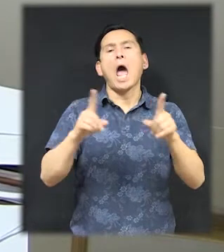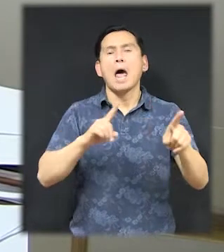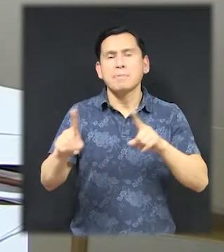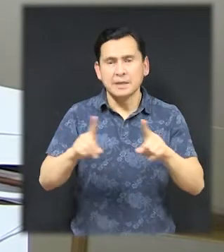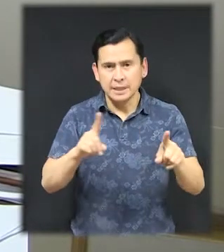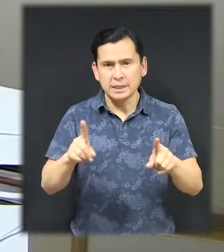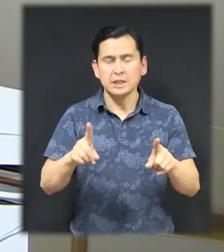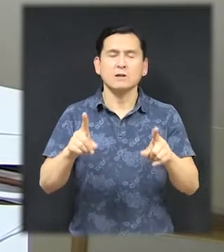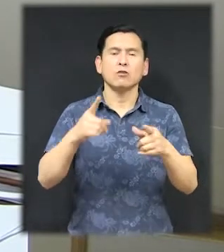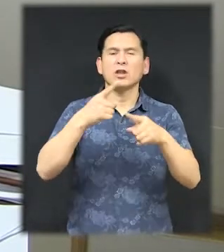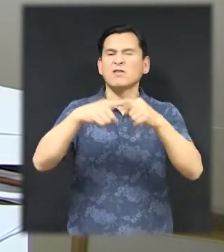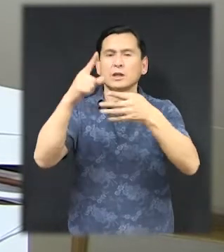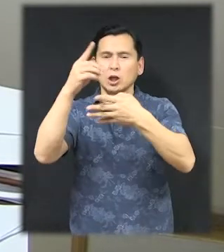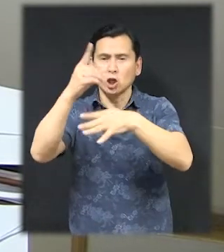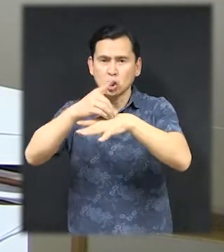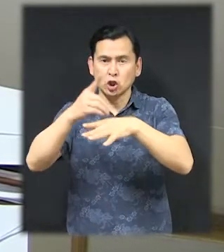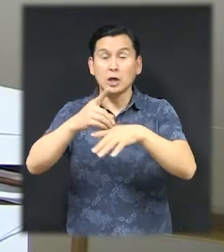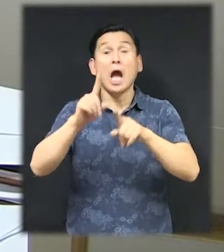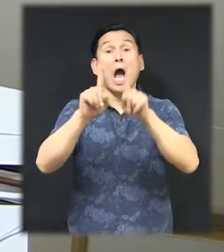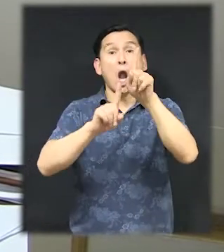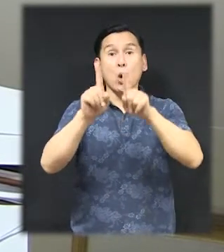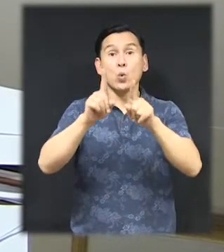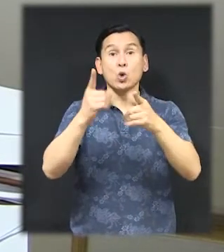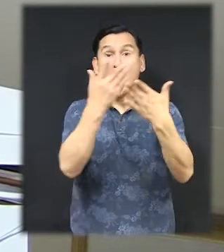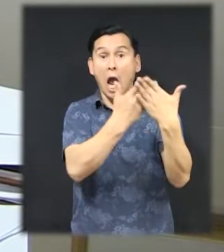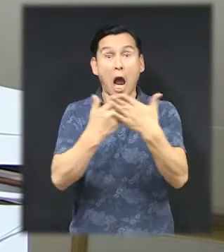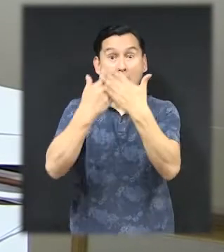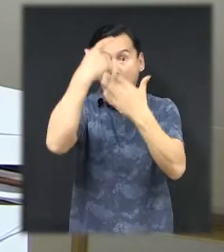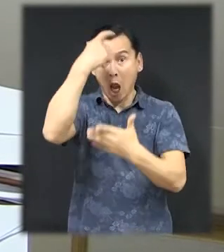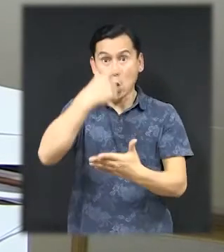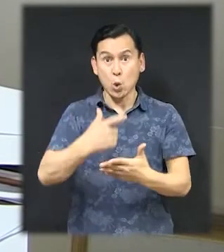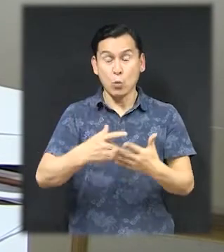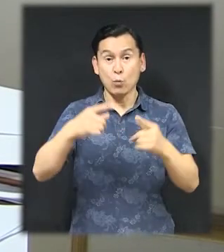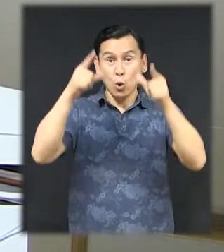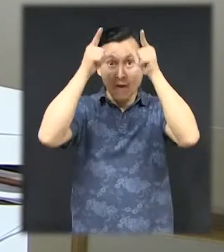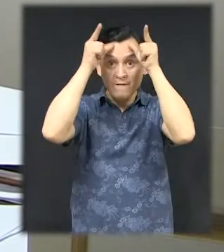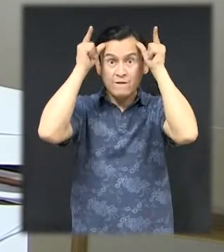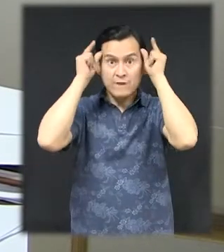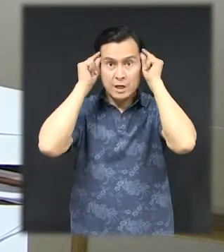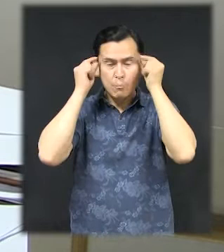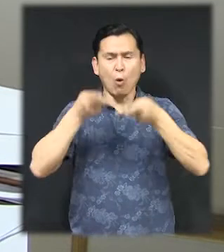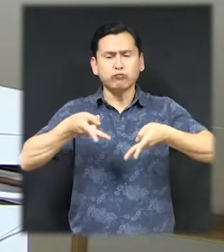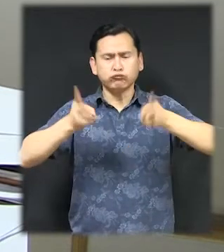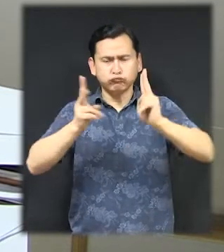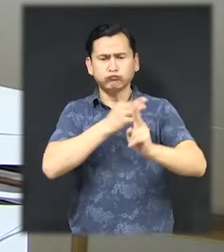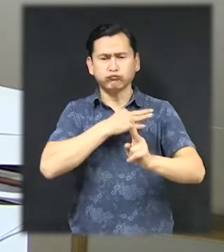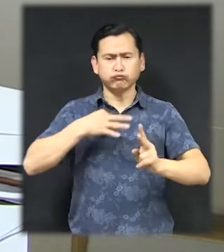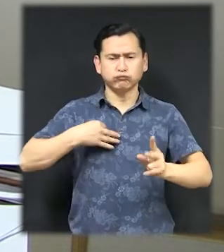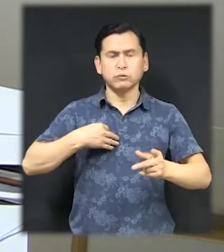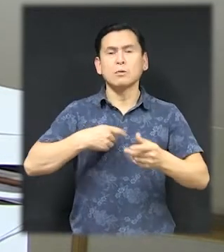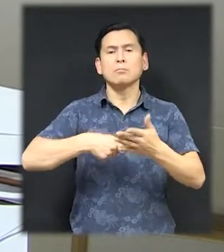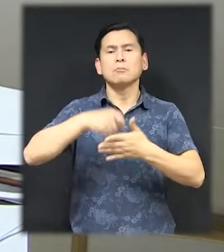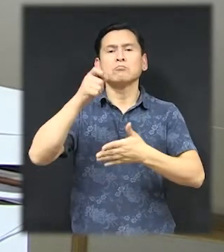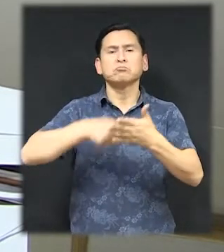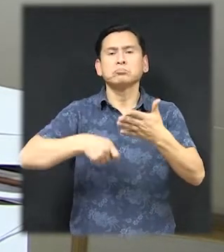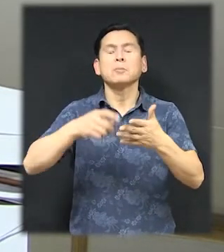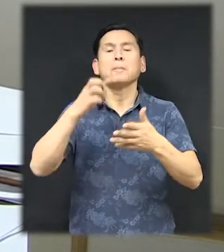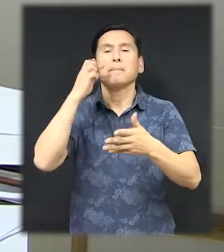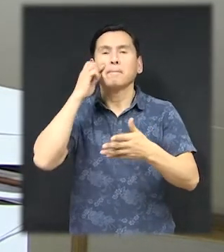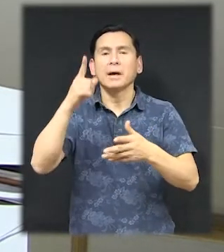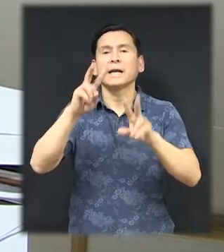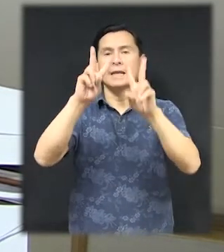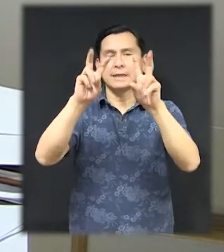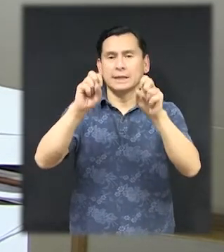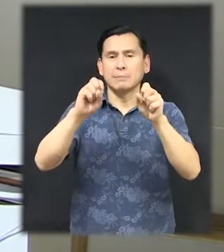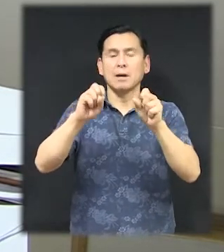que tuvieron lamentablemente el coronavirus como pacientes, que fueron personas afectadas, ya